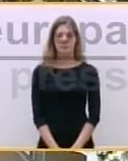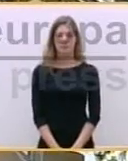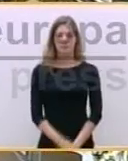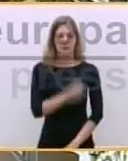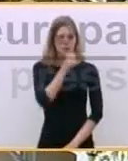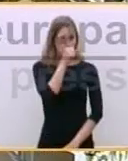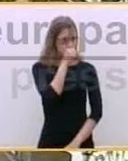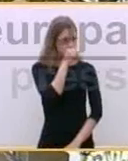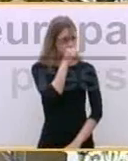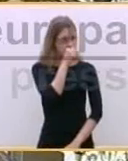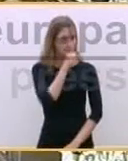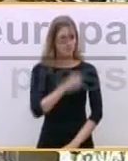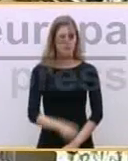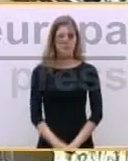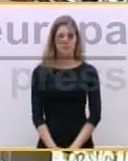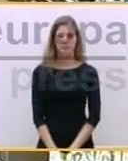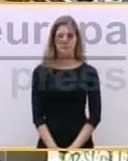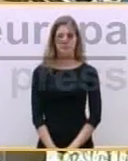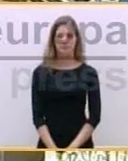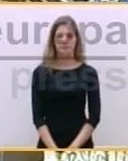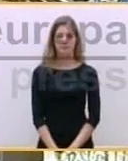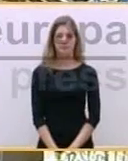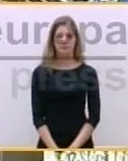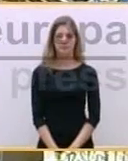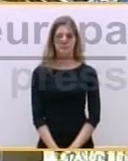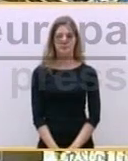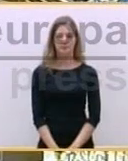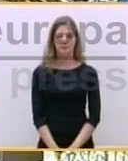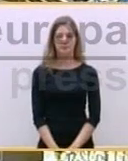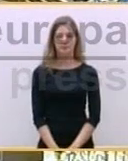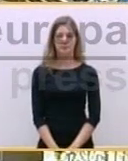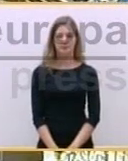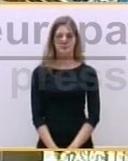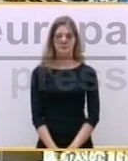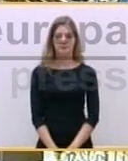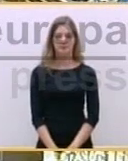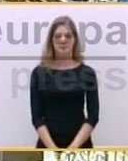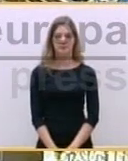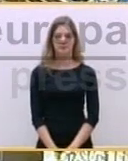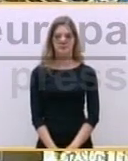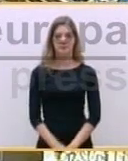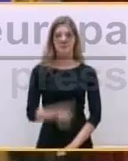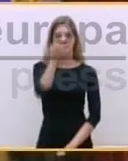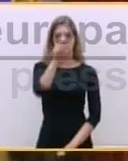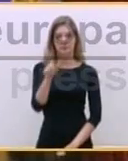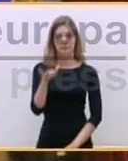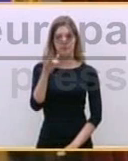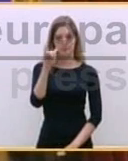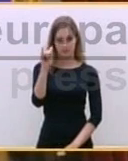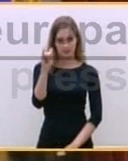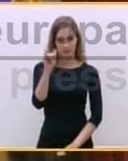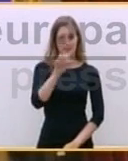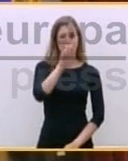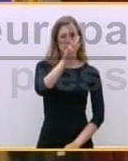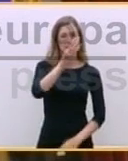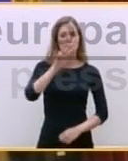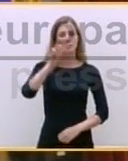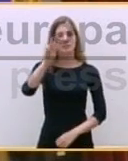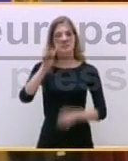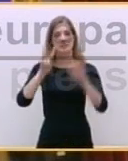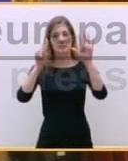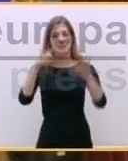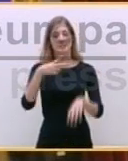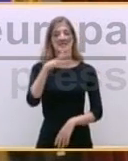y Nafarroa Bai, así como del exsindicalista Antonio Gutiérrez, único diputado del Grupo Socialista. Ha habido dos abstenciones de